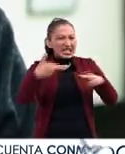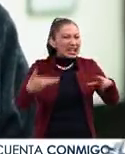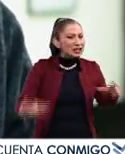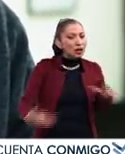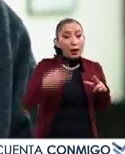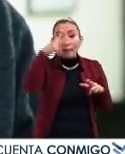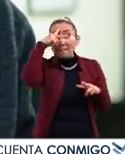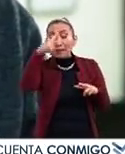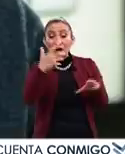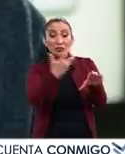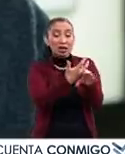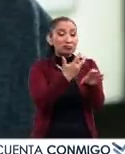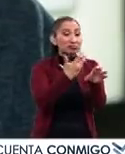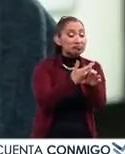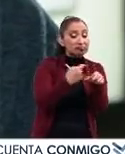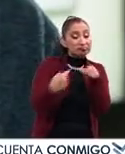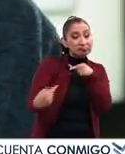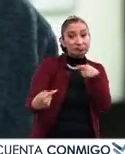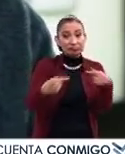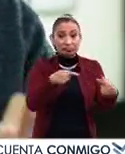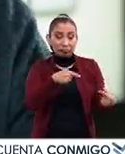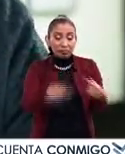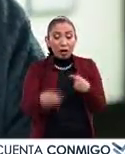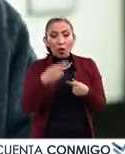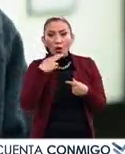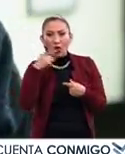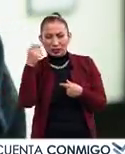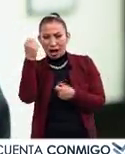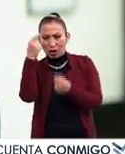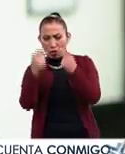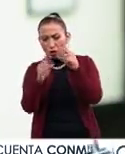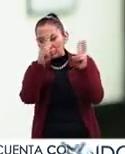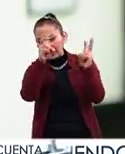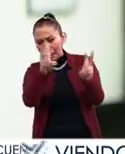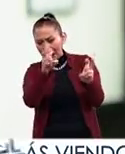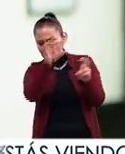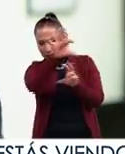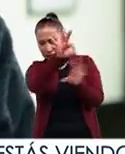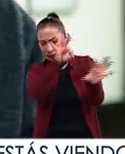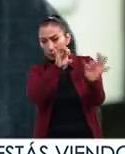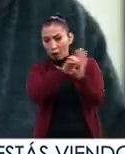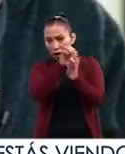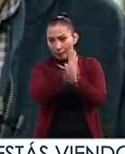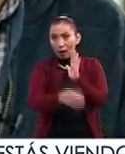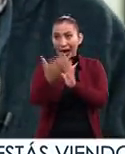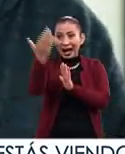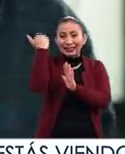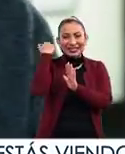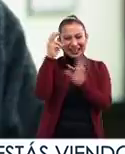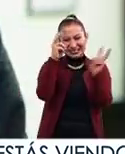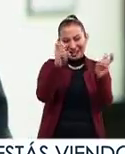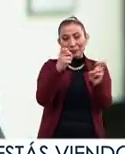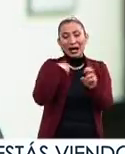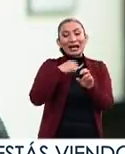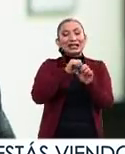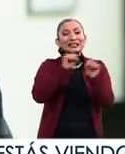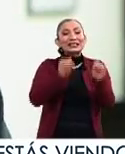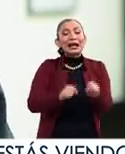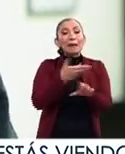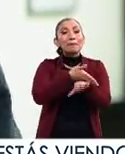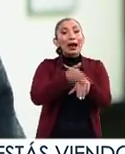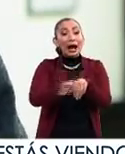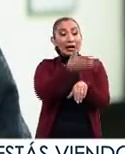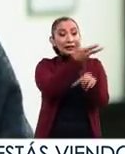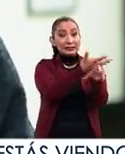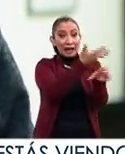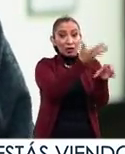relación entre México y los Estados Unidos. Utiliza algunos casos concretos, como fue aquel caso Sierra Blanca, donde